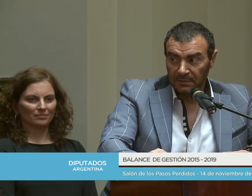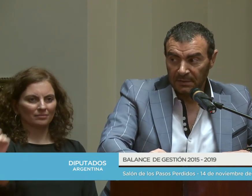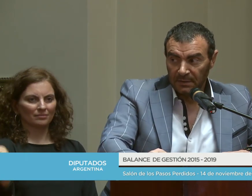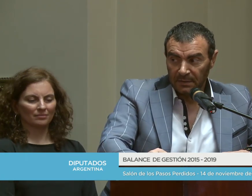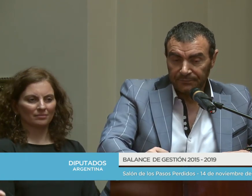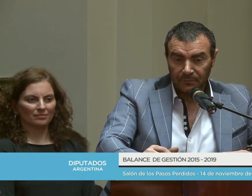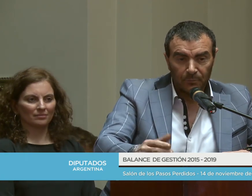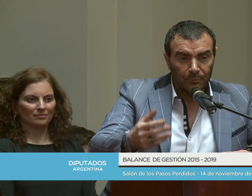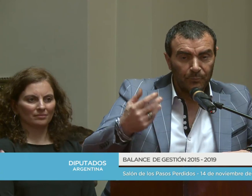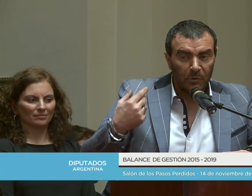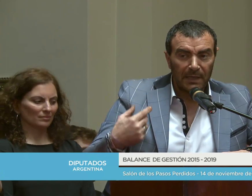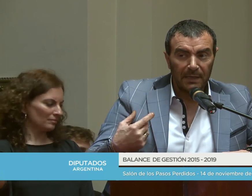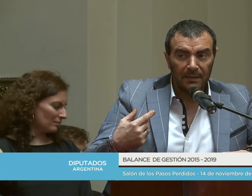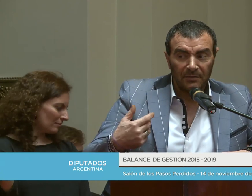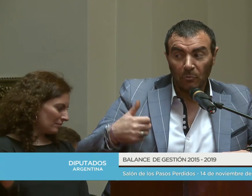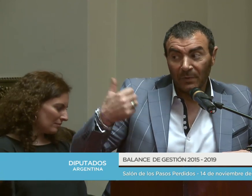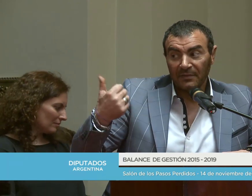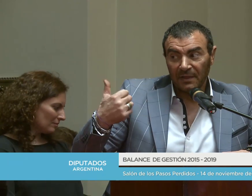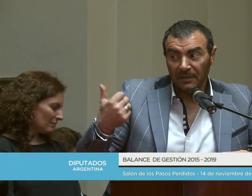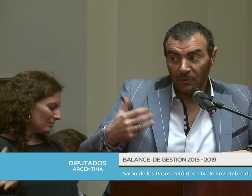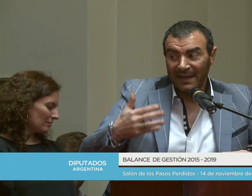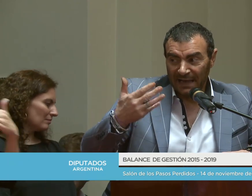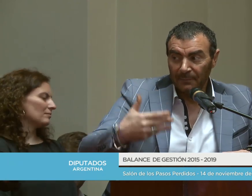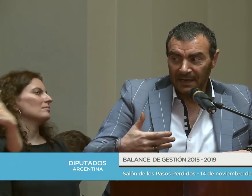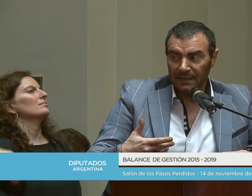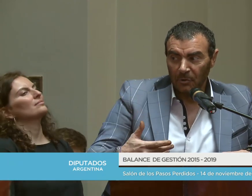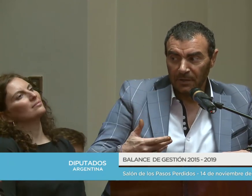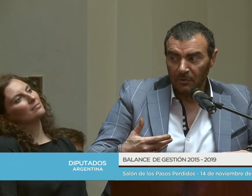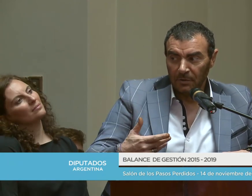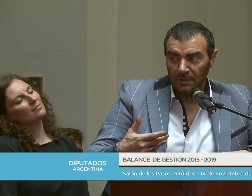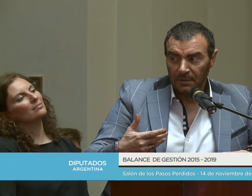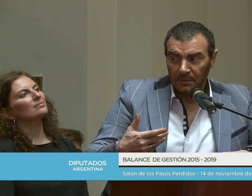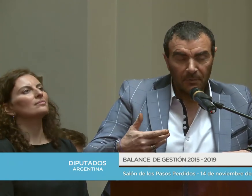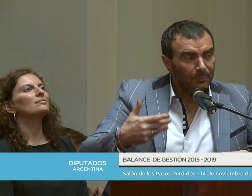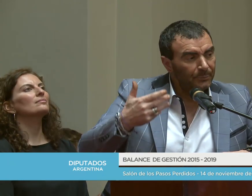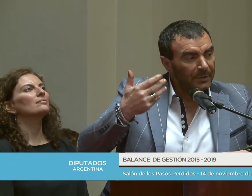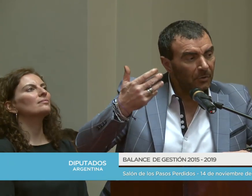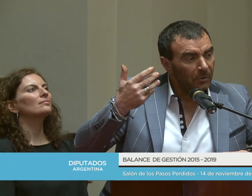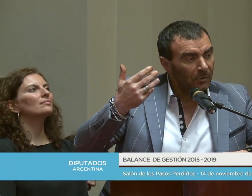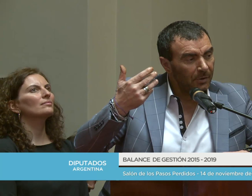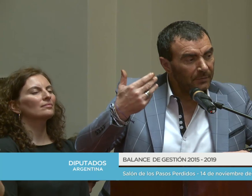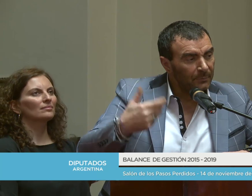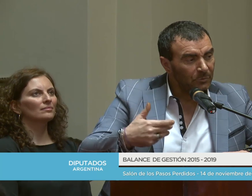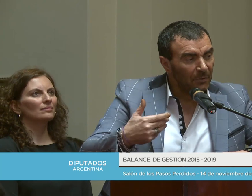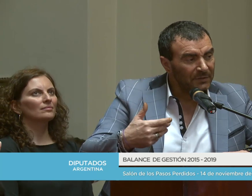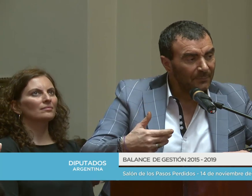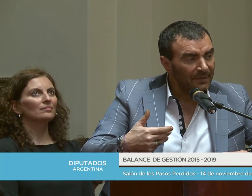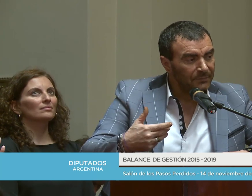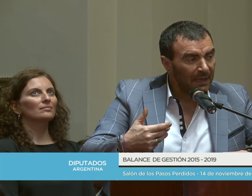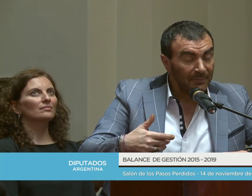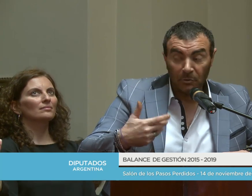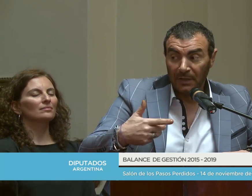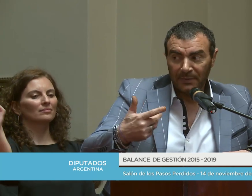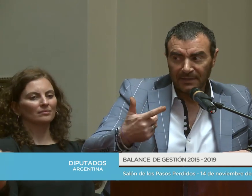imprenta. Porque se hizo un balance de gestión de la Cámara, que es lógico, pero diputado